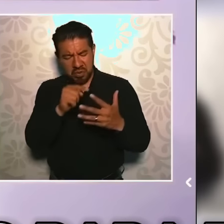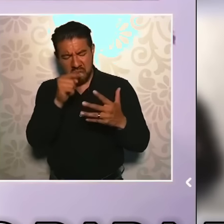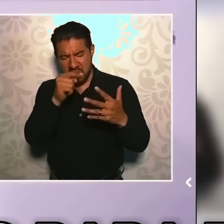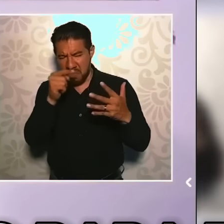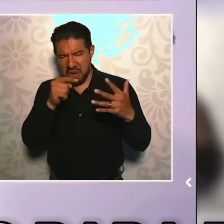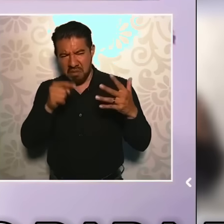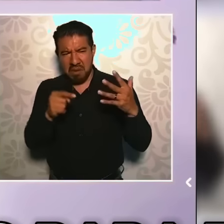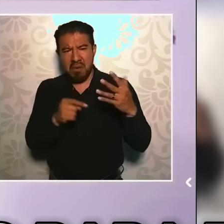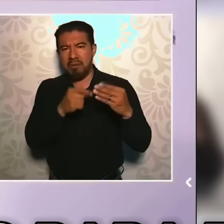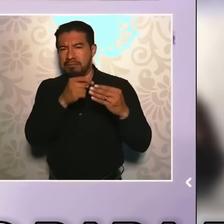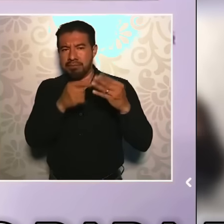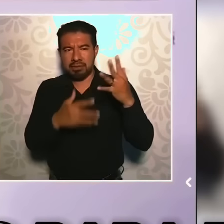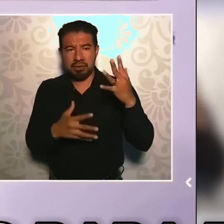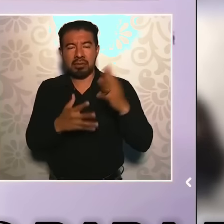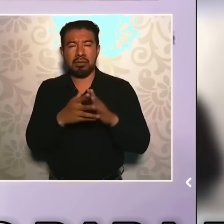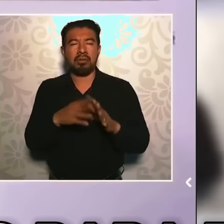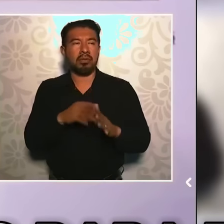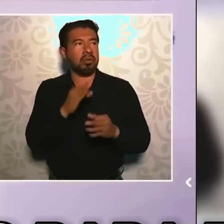continuar.